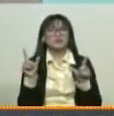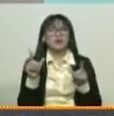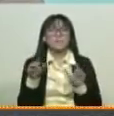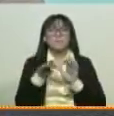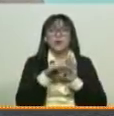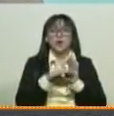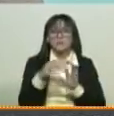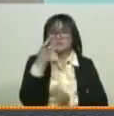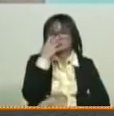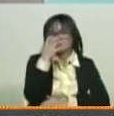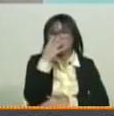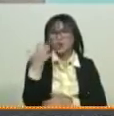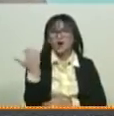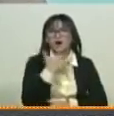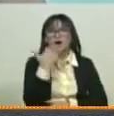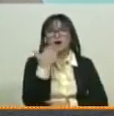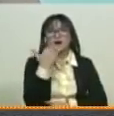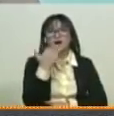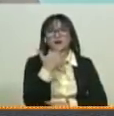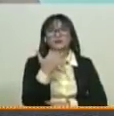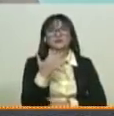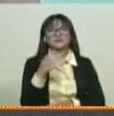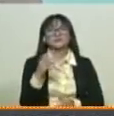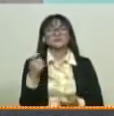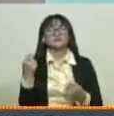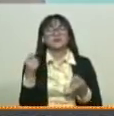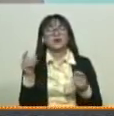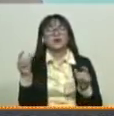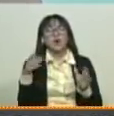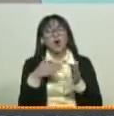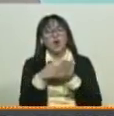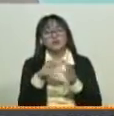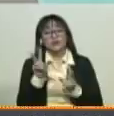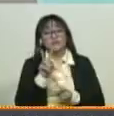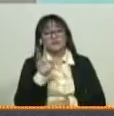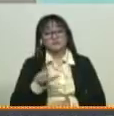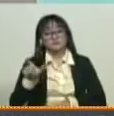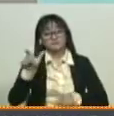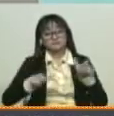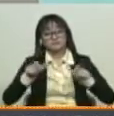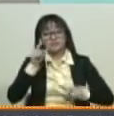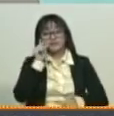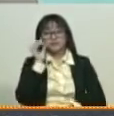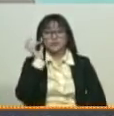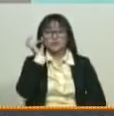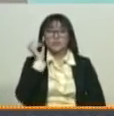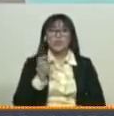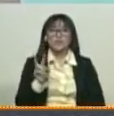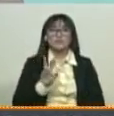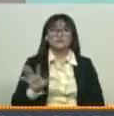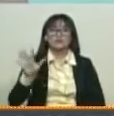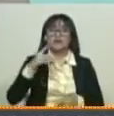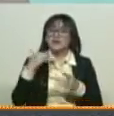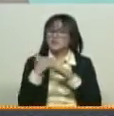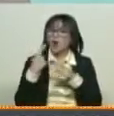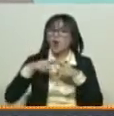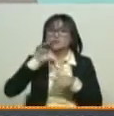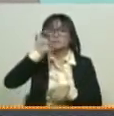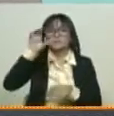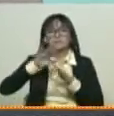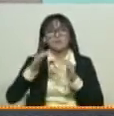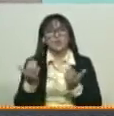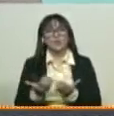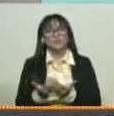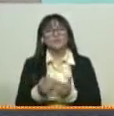programas de humor, de matrices que montan en los medios de comunicación contra las venezolanas y contra los venezolanos, y así en otras partes del mundo. Por eso es